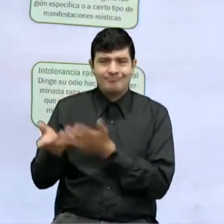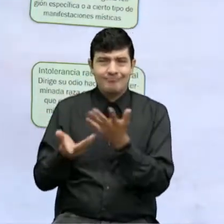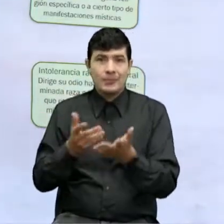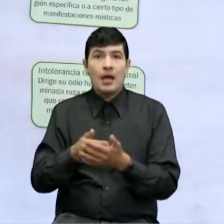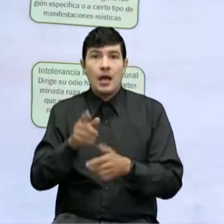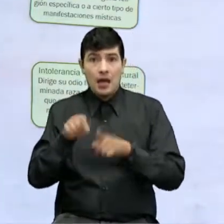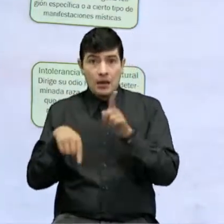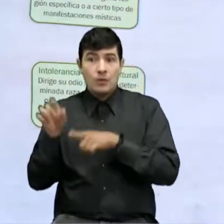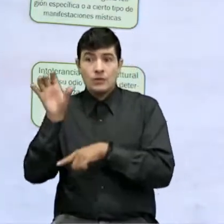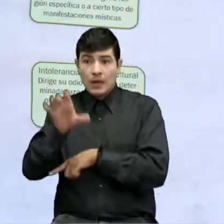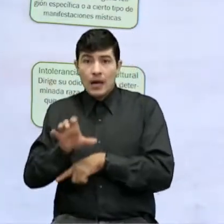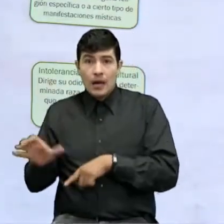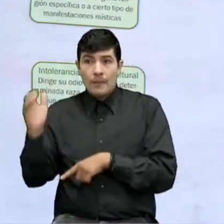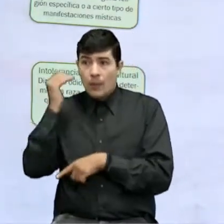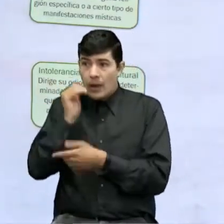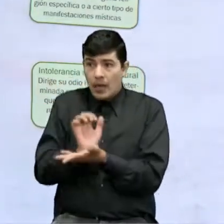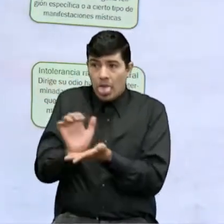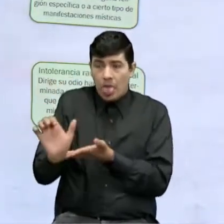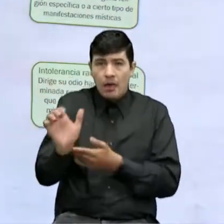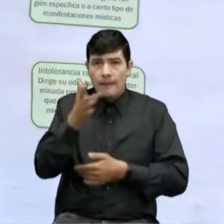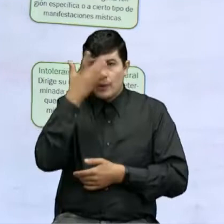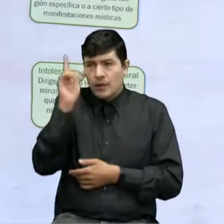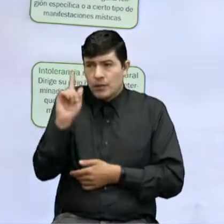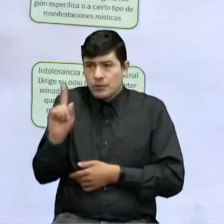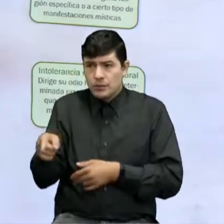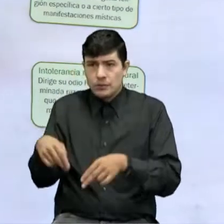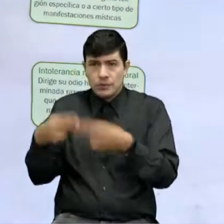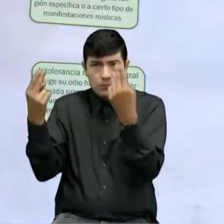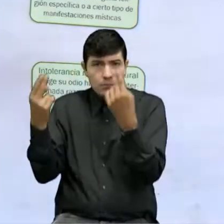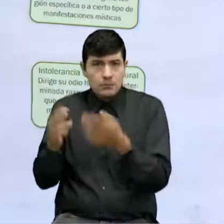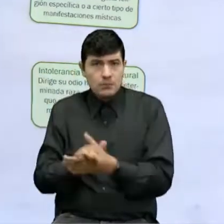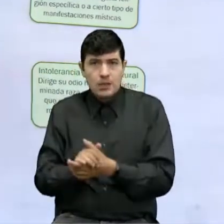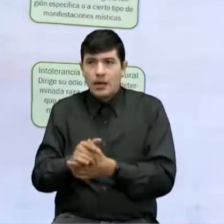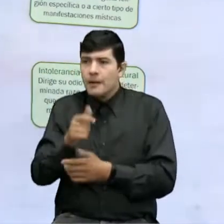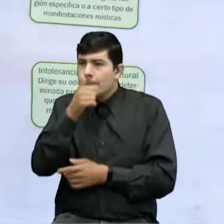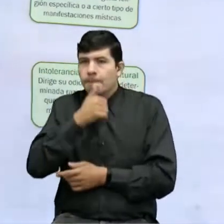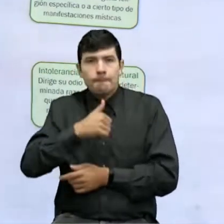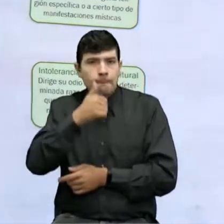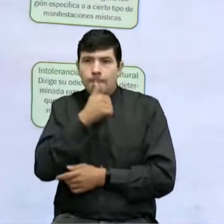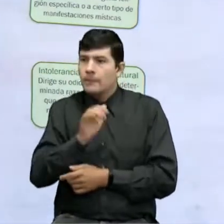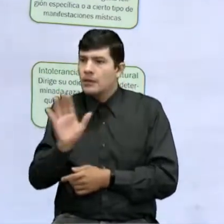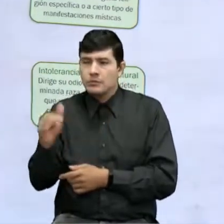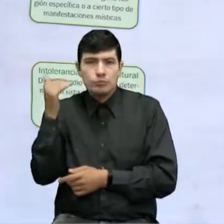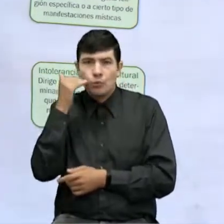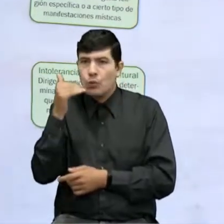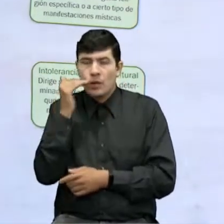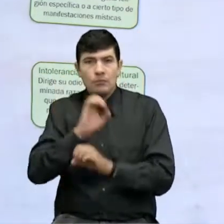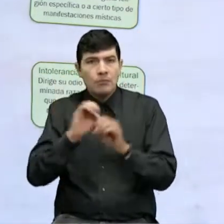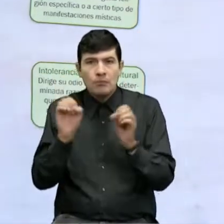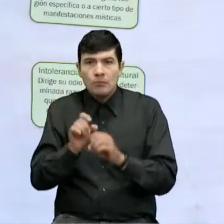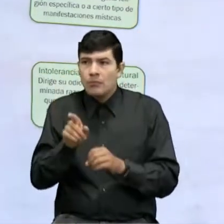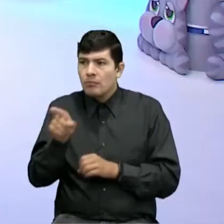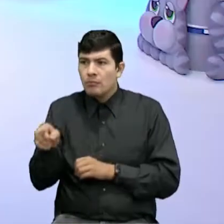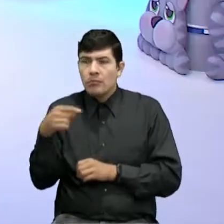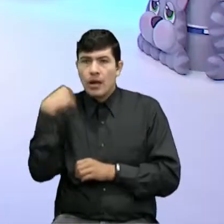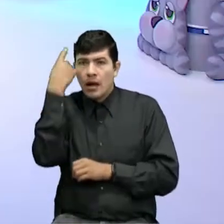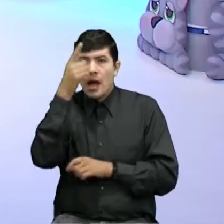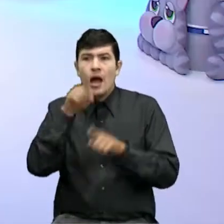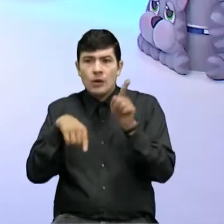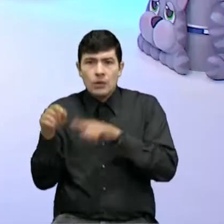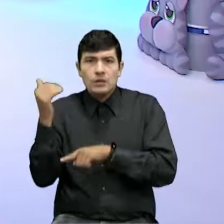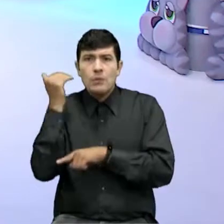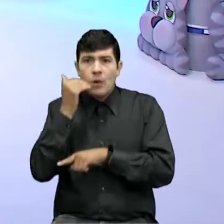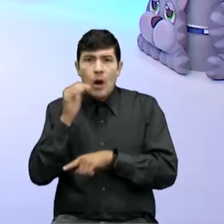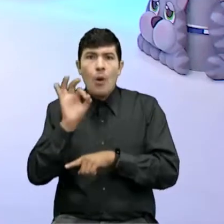la mujer la discriminan por su, o sea, no son intolerantes con las mujeres, no les permiten incluso ni mostrar su rostro. Sí,